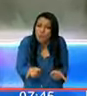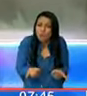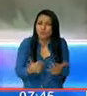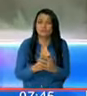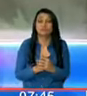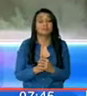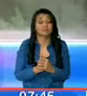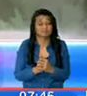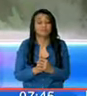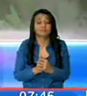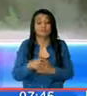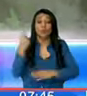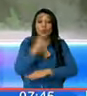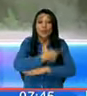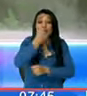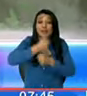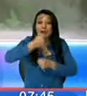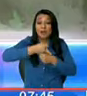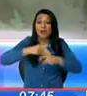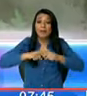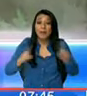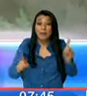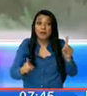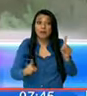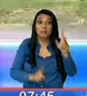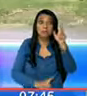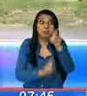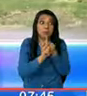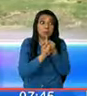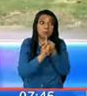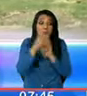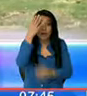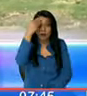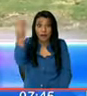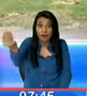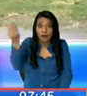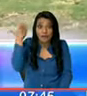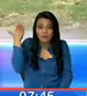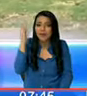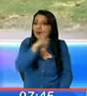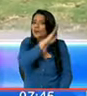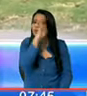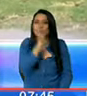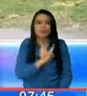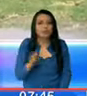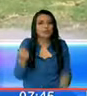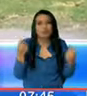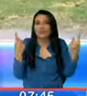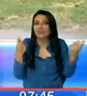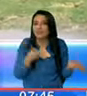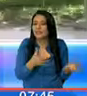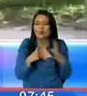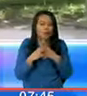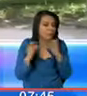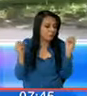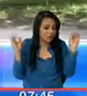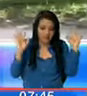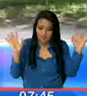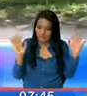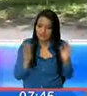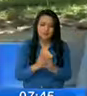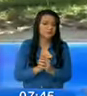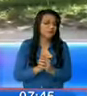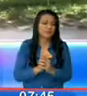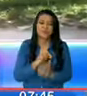Un día de trabajo inusual que nunca podrá olvidar, pues dice que no comprende ese tipo de acciones. Demasiada